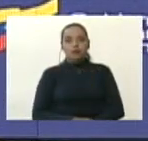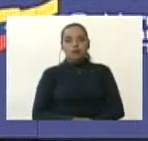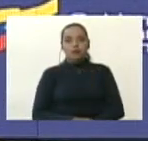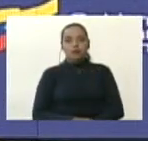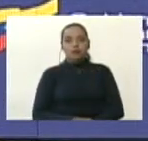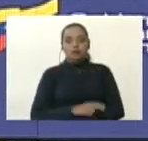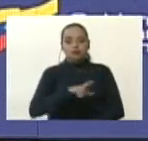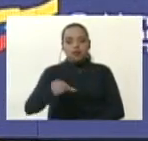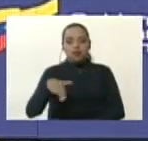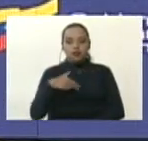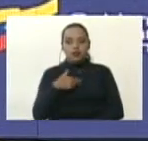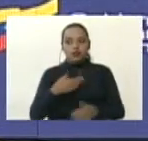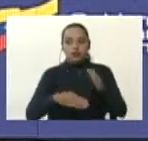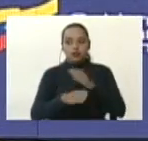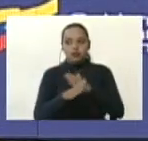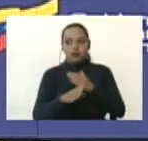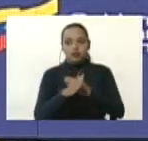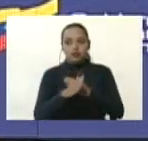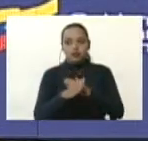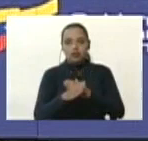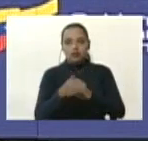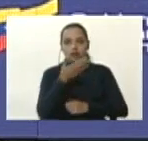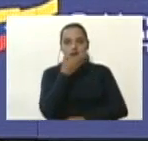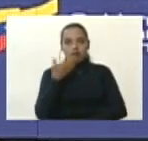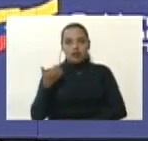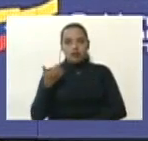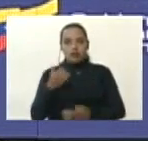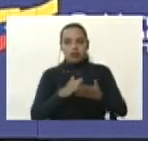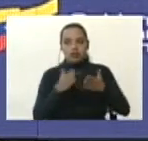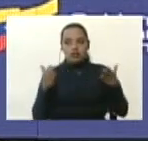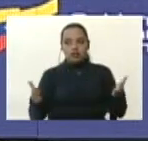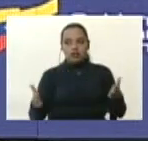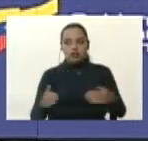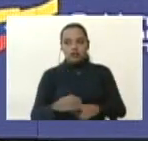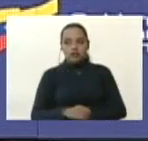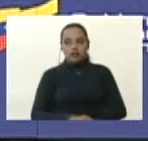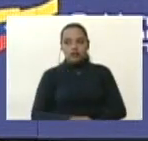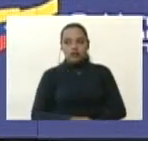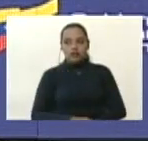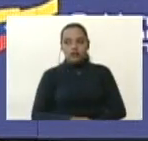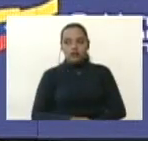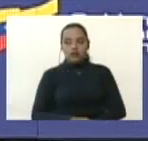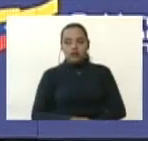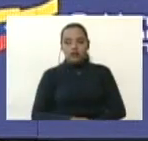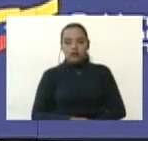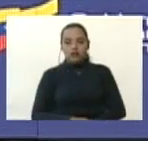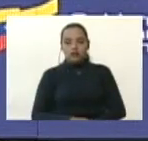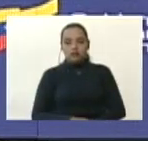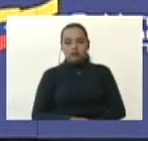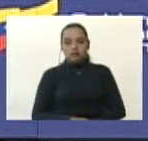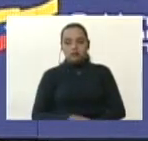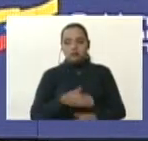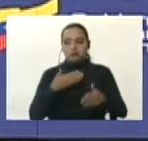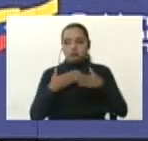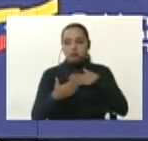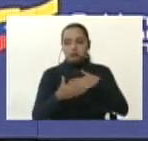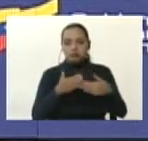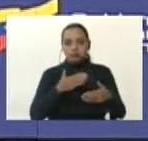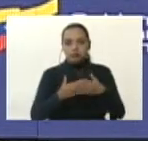para nosotros ir mejorando, ampliando, en medio de una